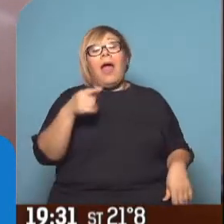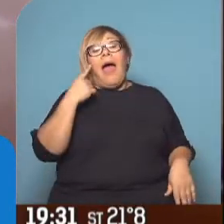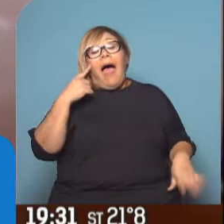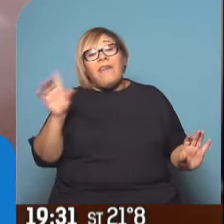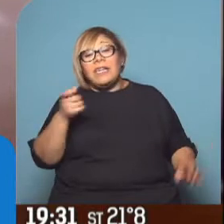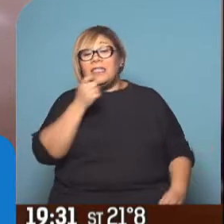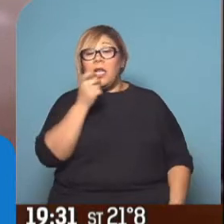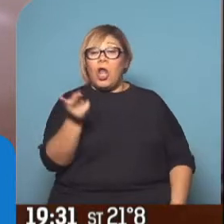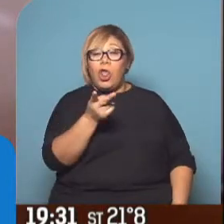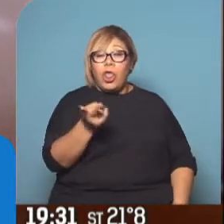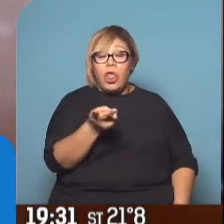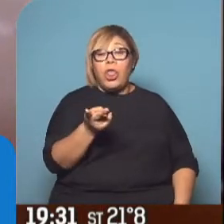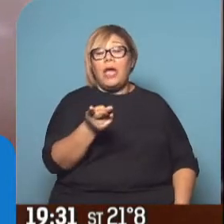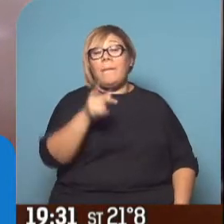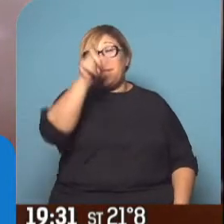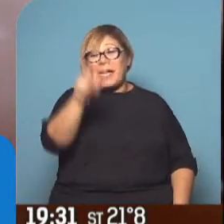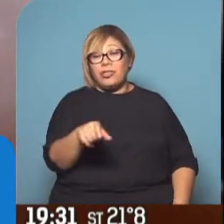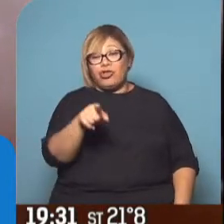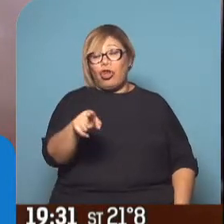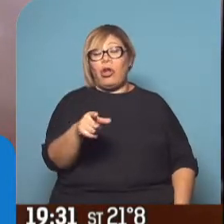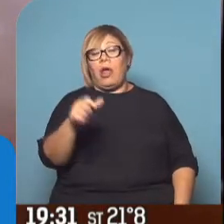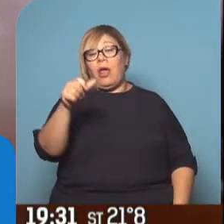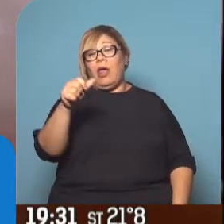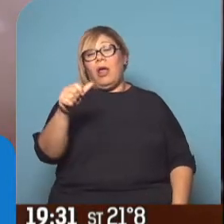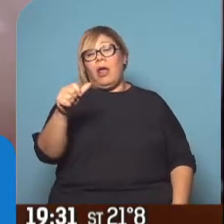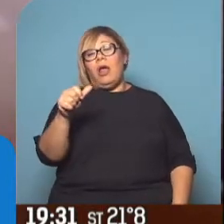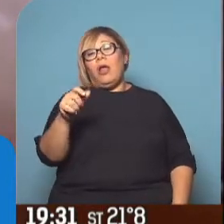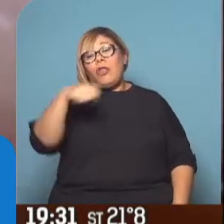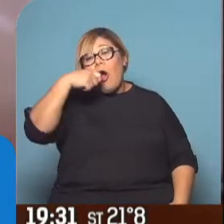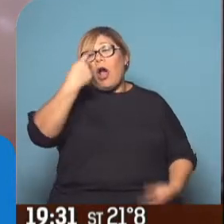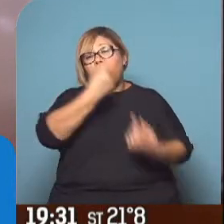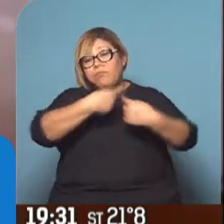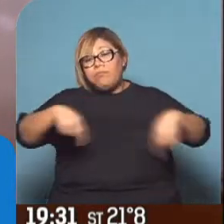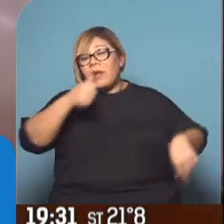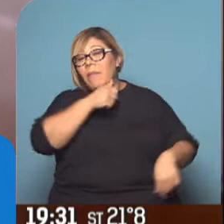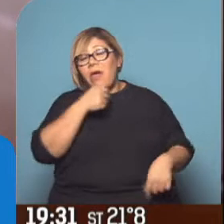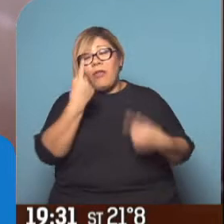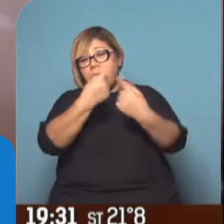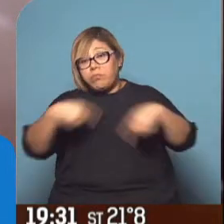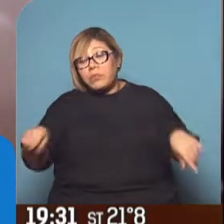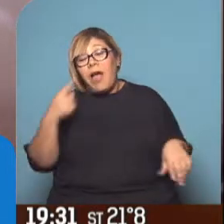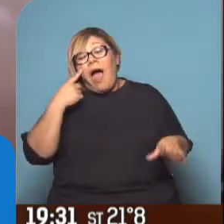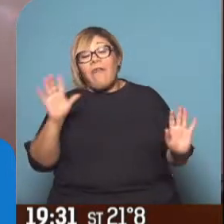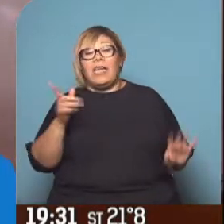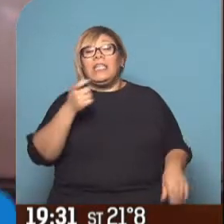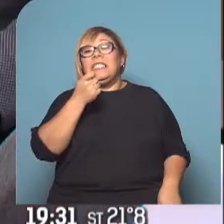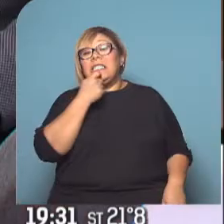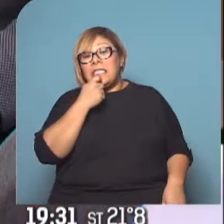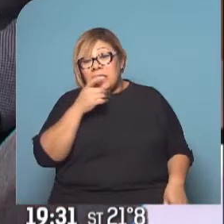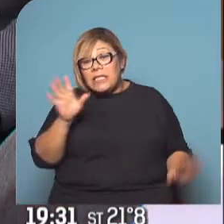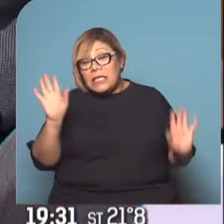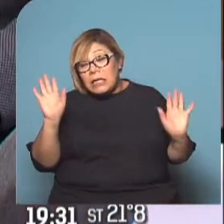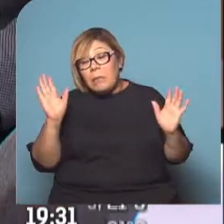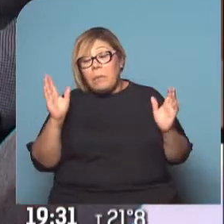grado interferida como para que tenga algún grado de morigeración de la culpabilidad, ¿no? Suponiendo